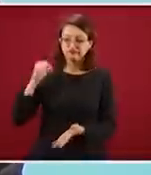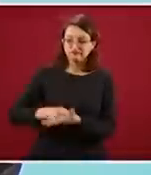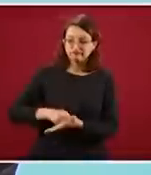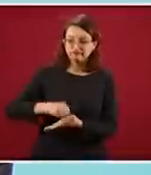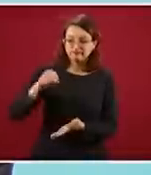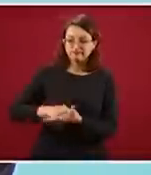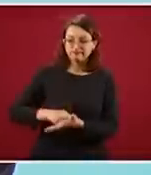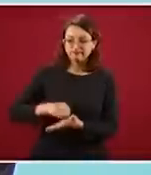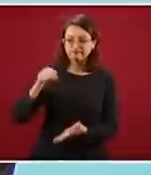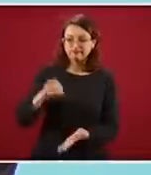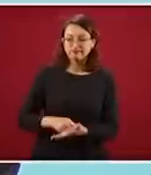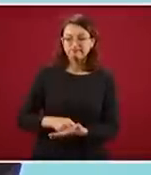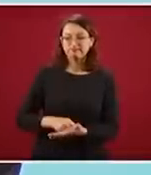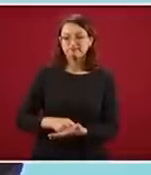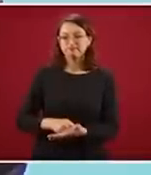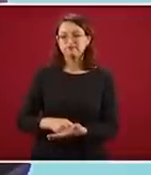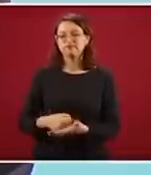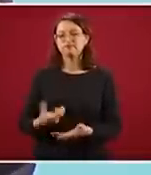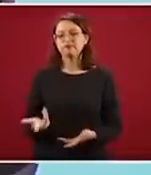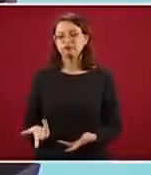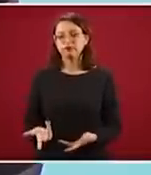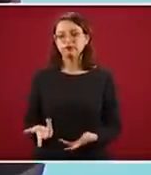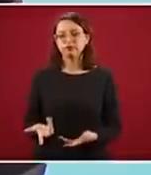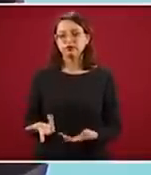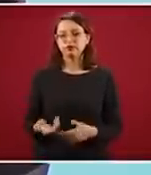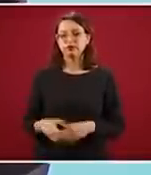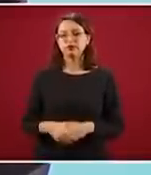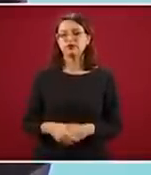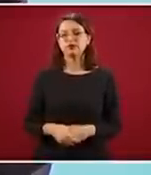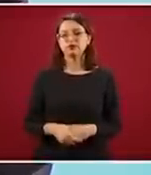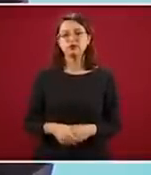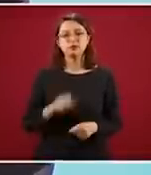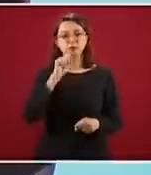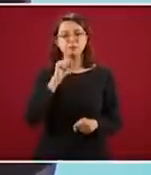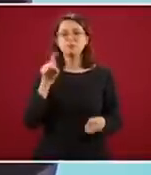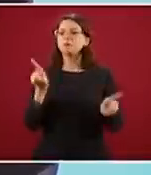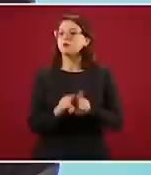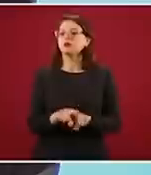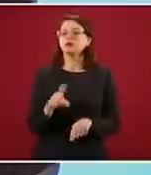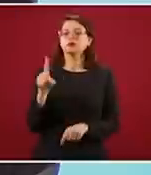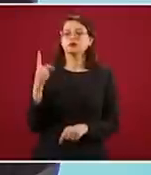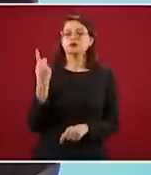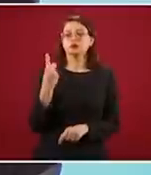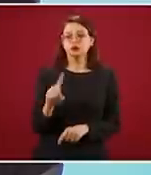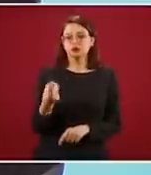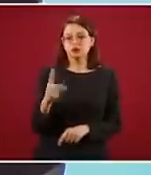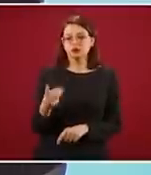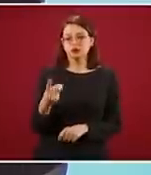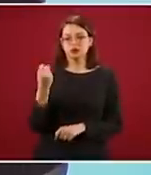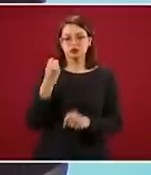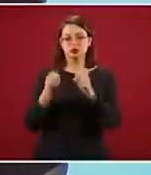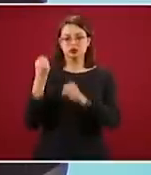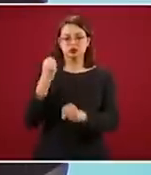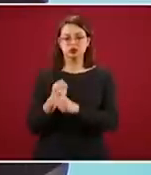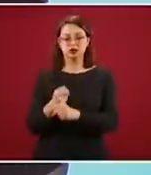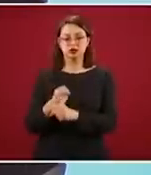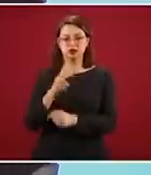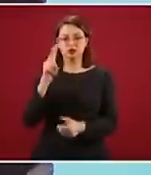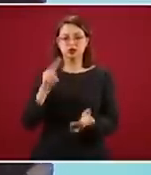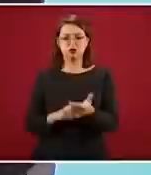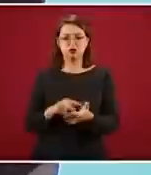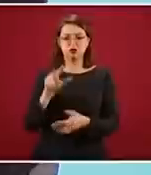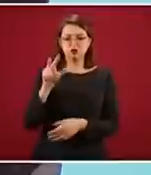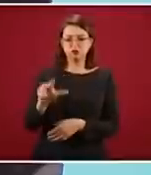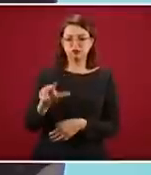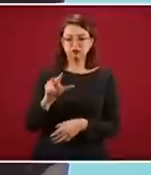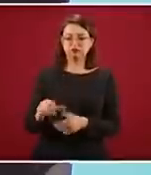como se hizo en diciembre del 18, cuando